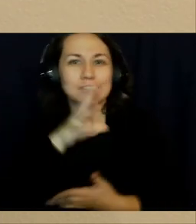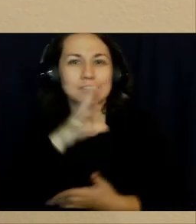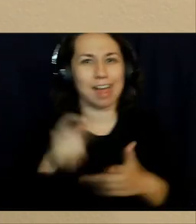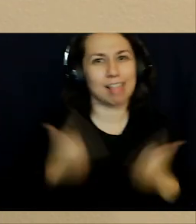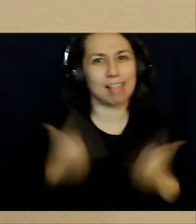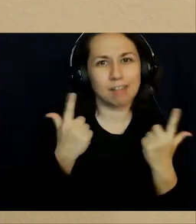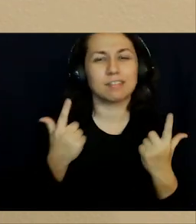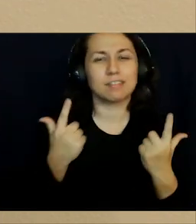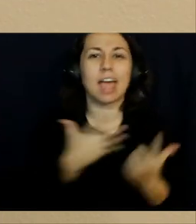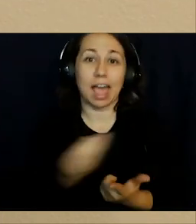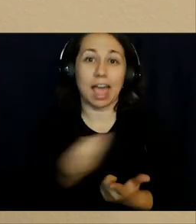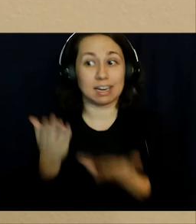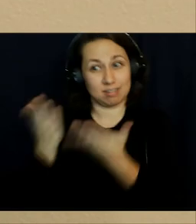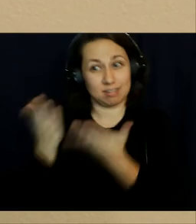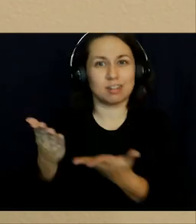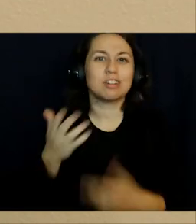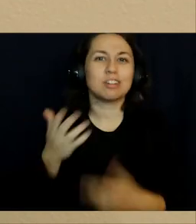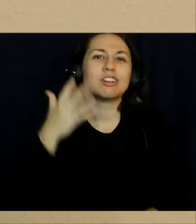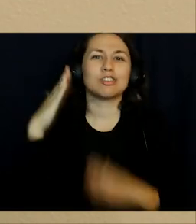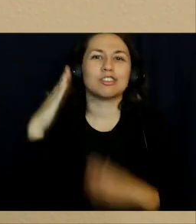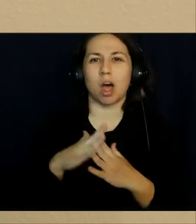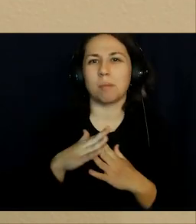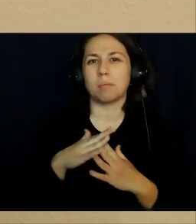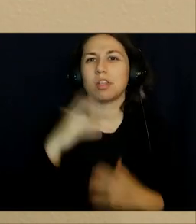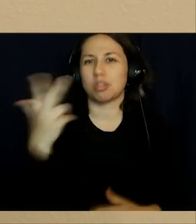100 mejores del distrito.